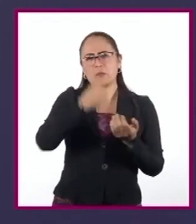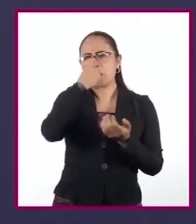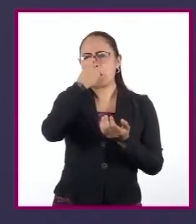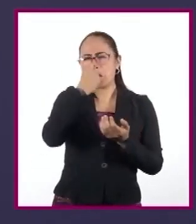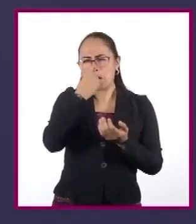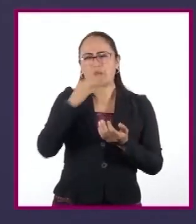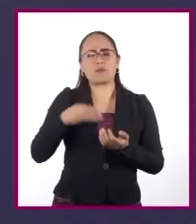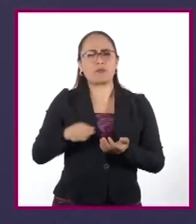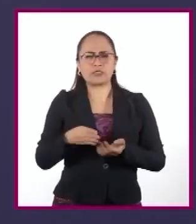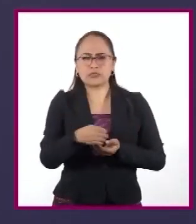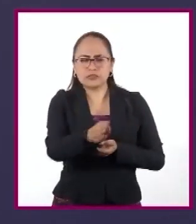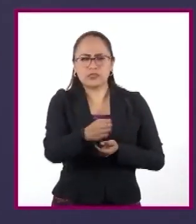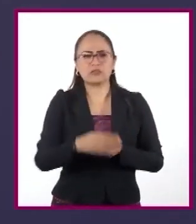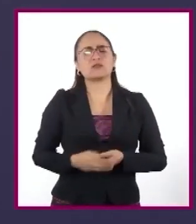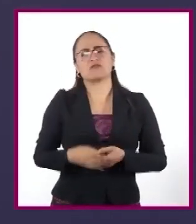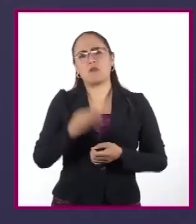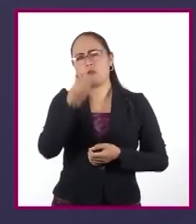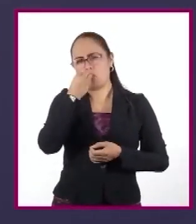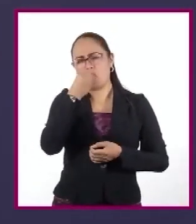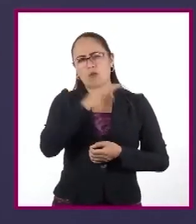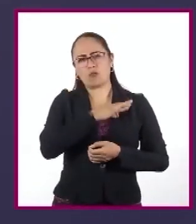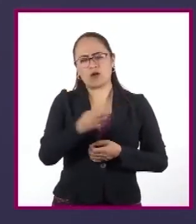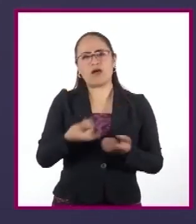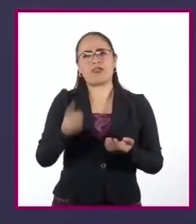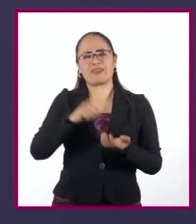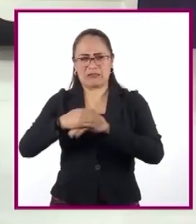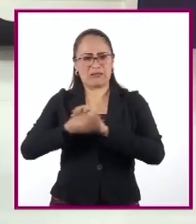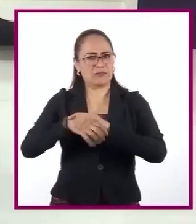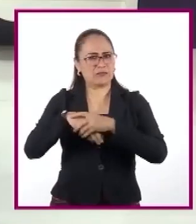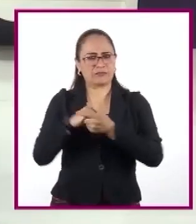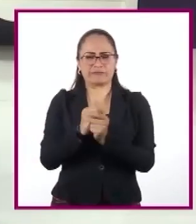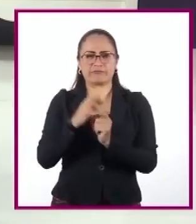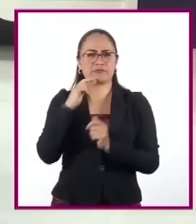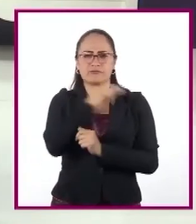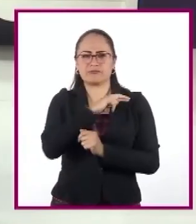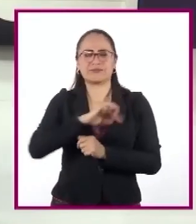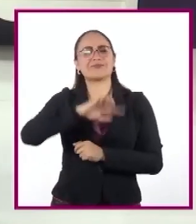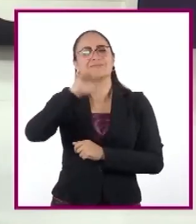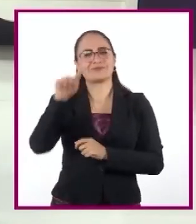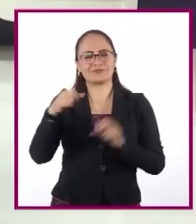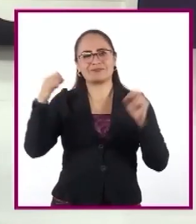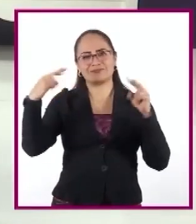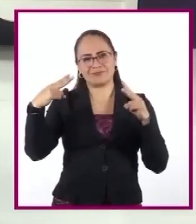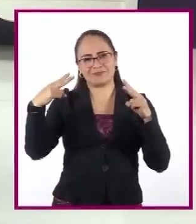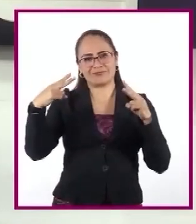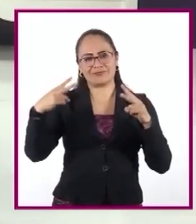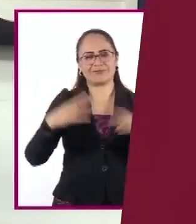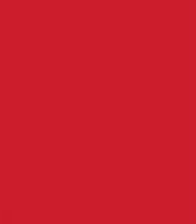pescado, y contribuye a formar proteínas en el organismo. ¡Hasta pronto!